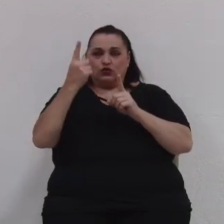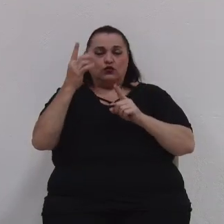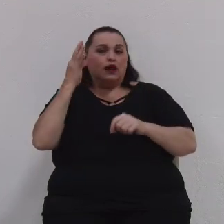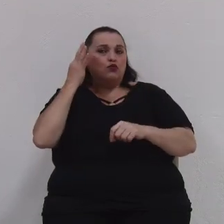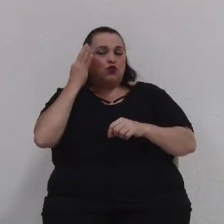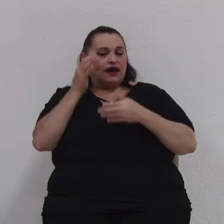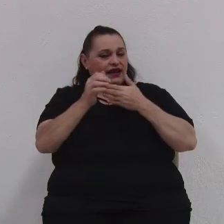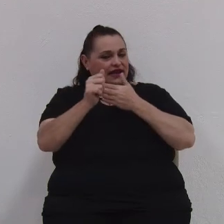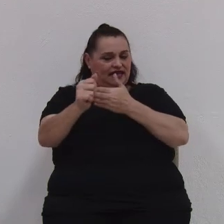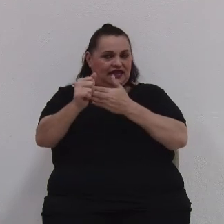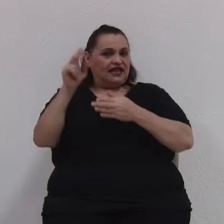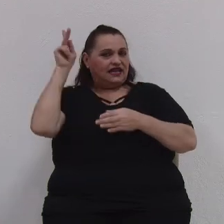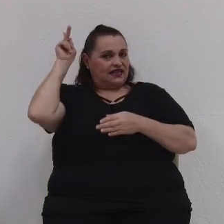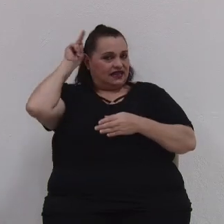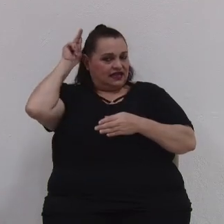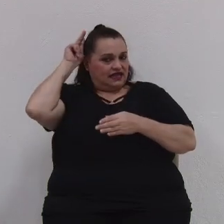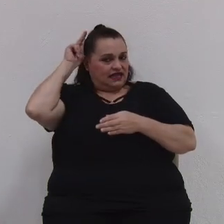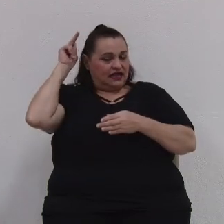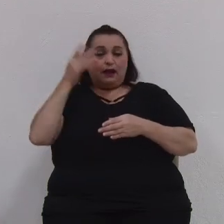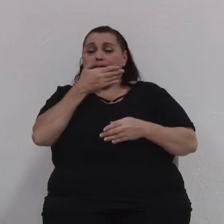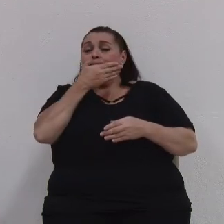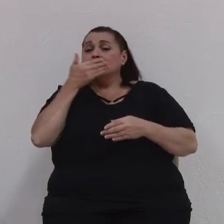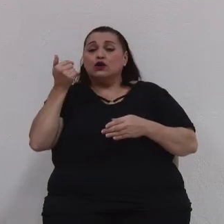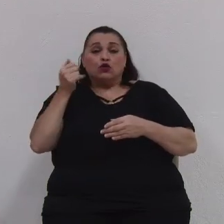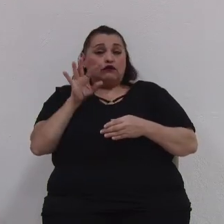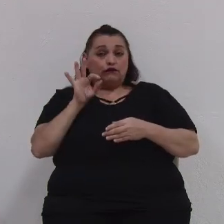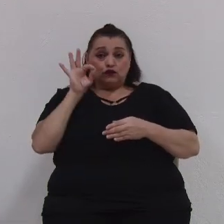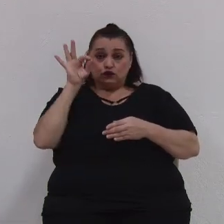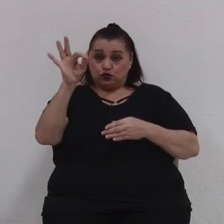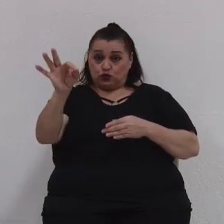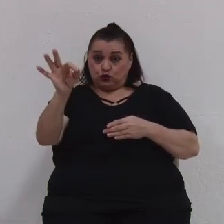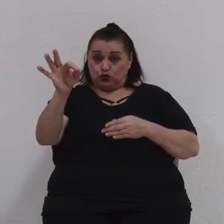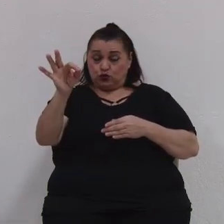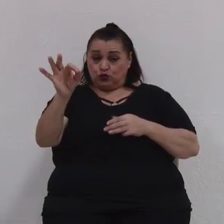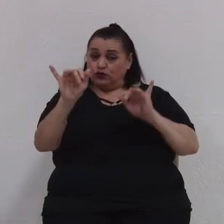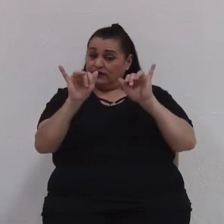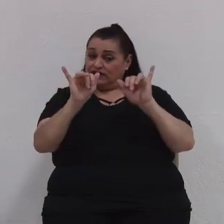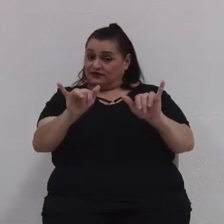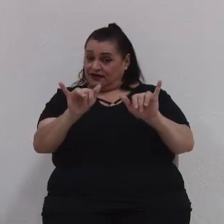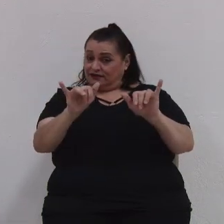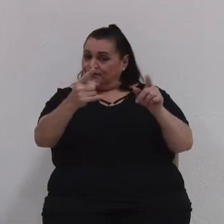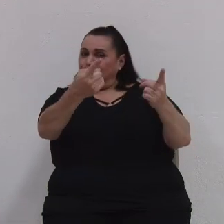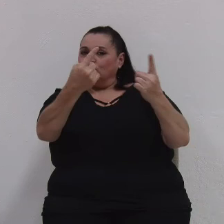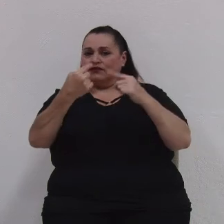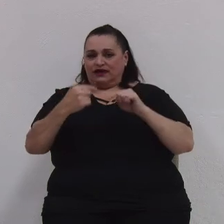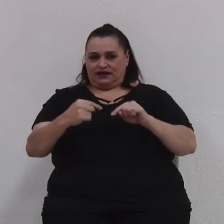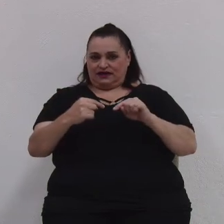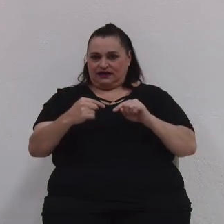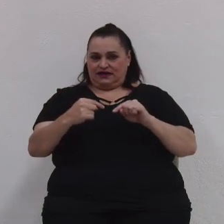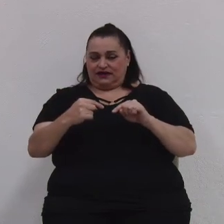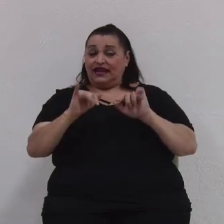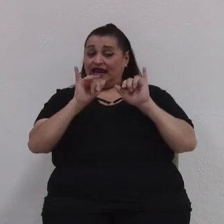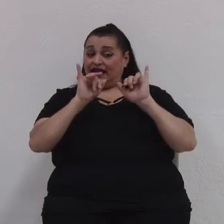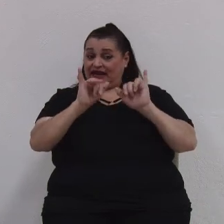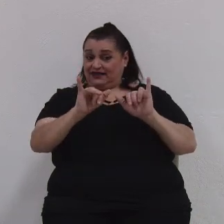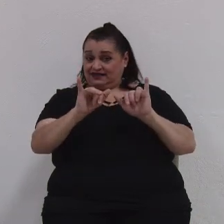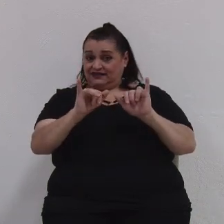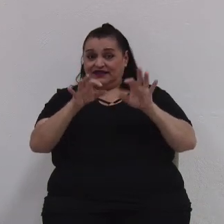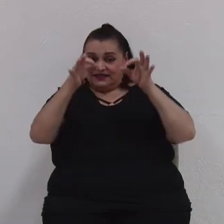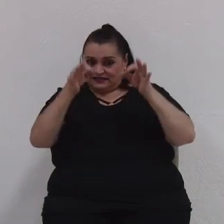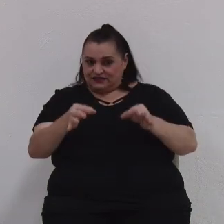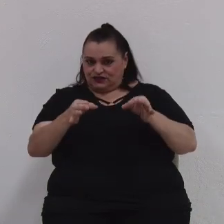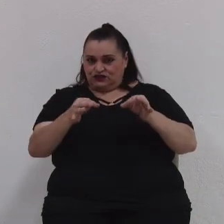líder indígena. El mejor futuro está por venir, si es que esa es la decisión en la